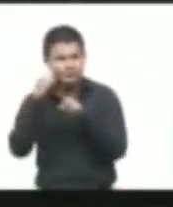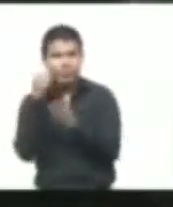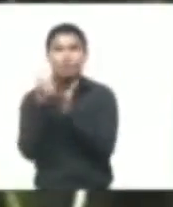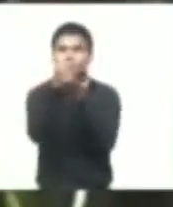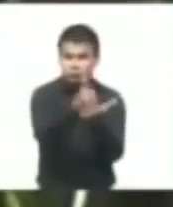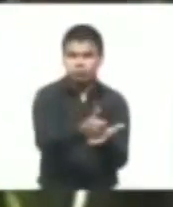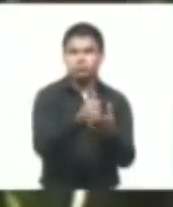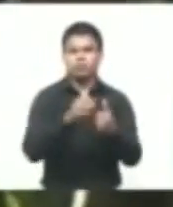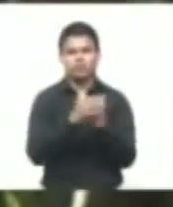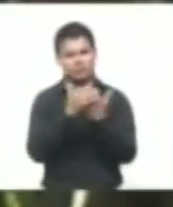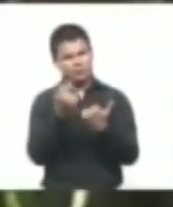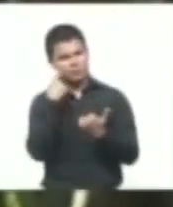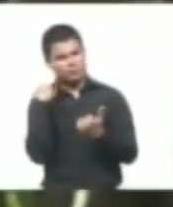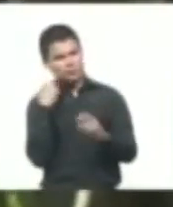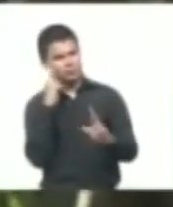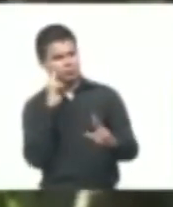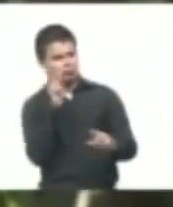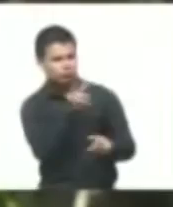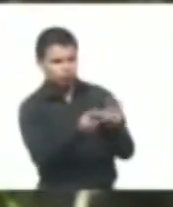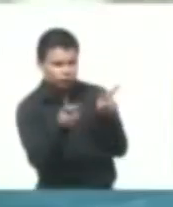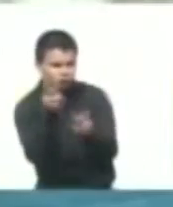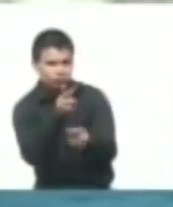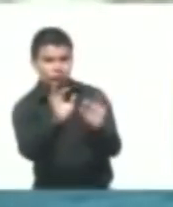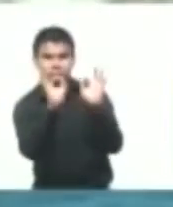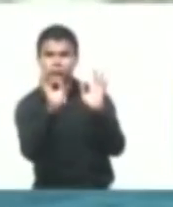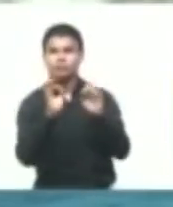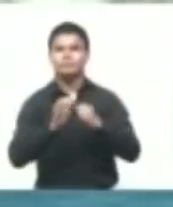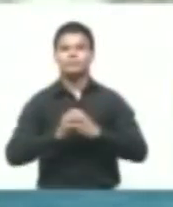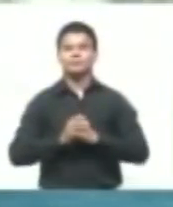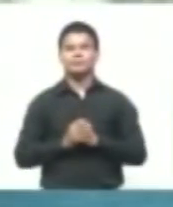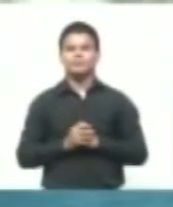los resultados que arrojan esos experimentos.